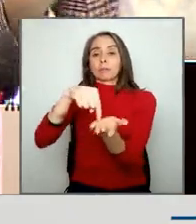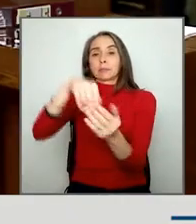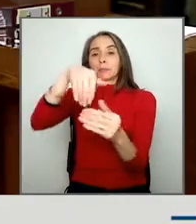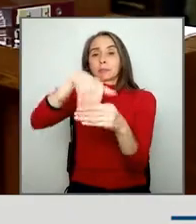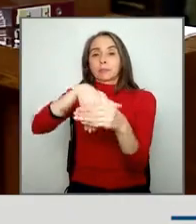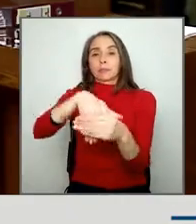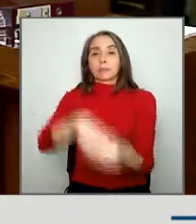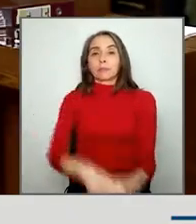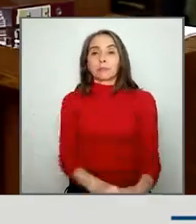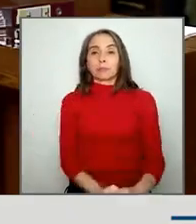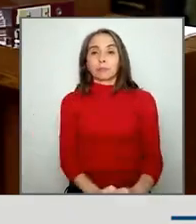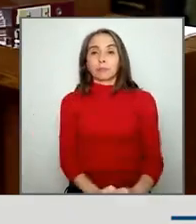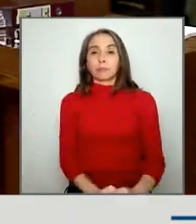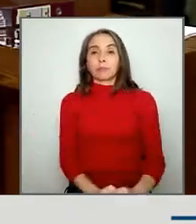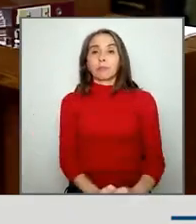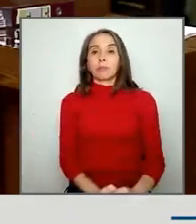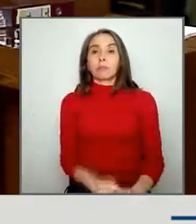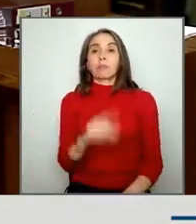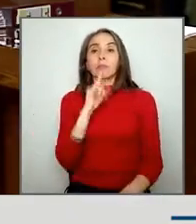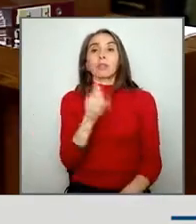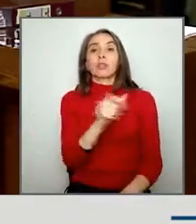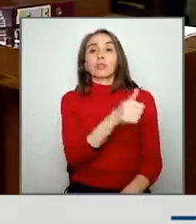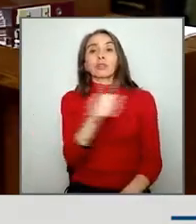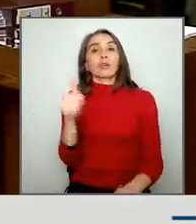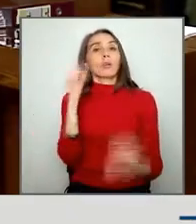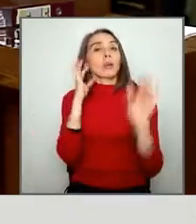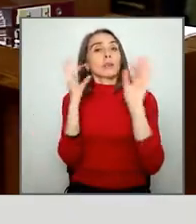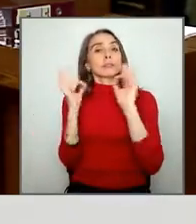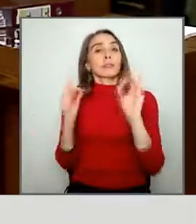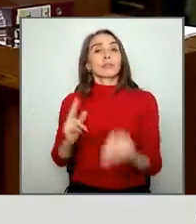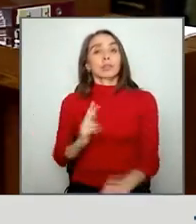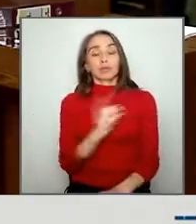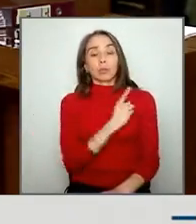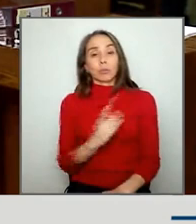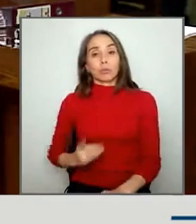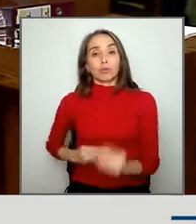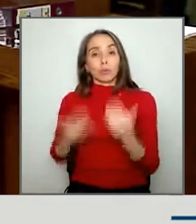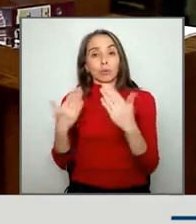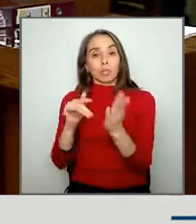han votado todas las señoras y los señores Diputados